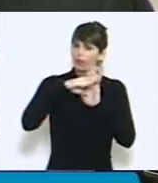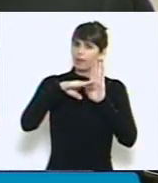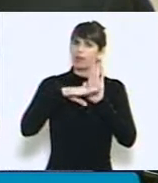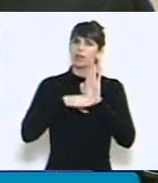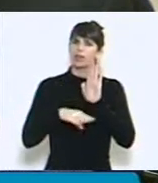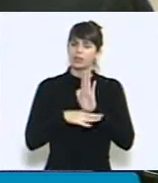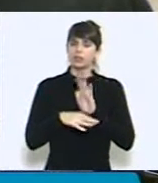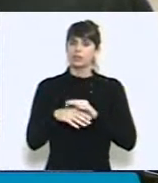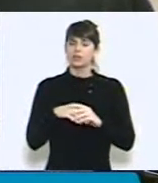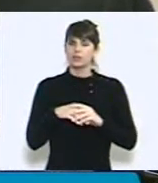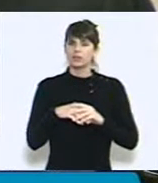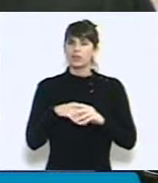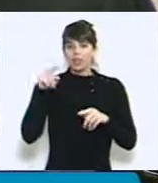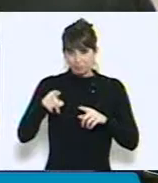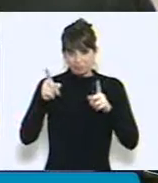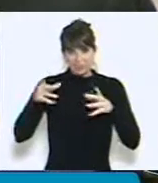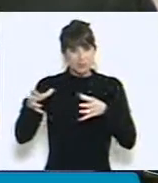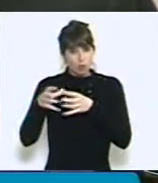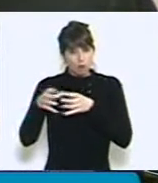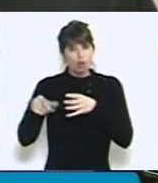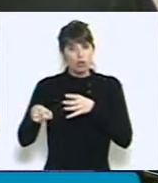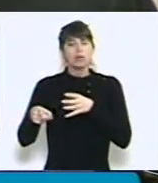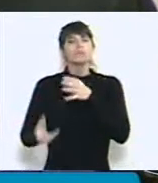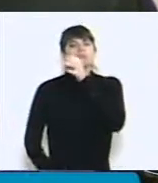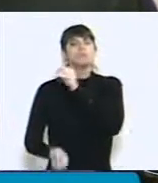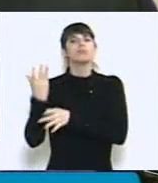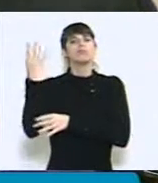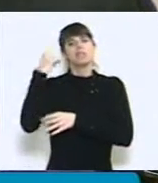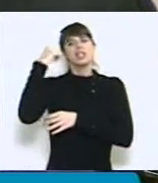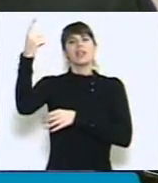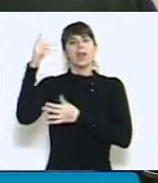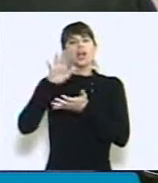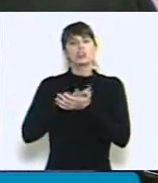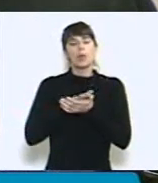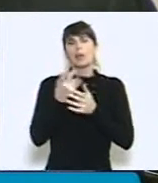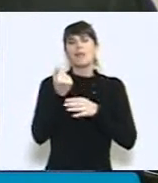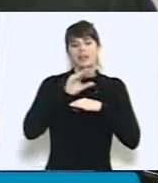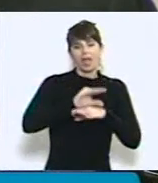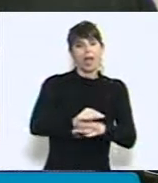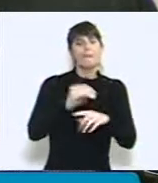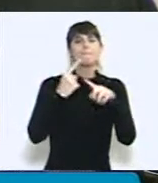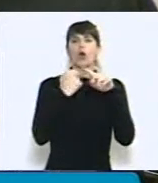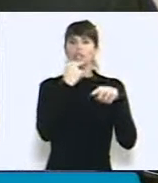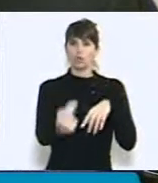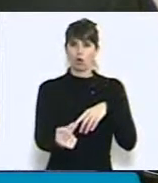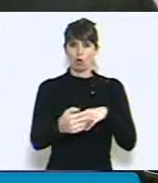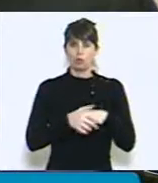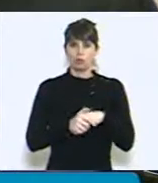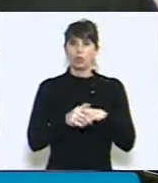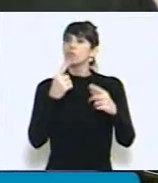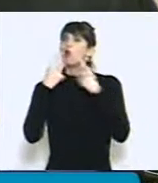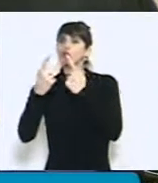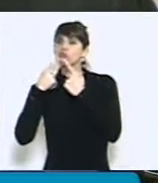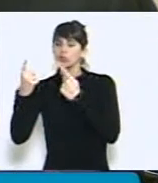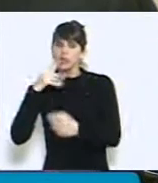allí, en ese movimiento, nació la idea de la asignación universal. La consulta popular aprobó